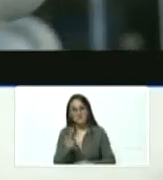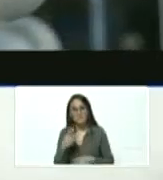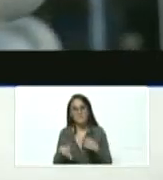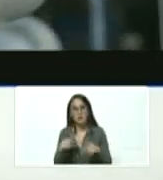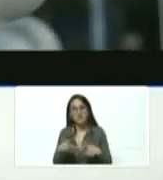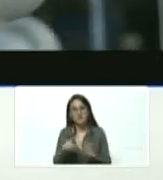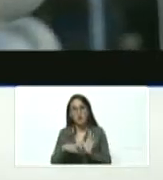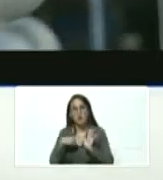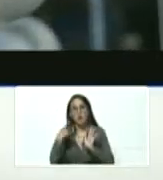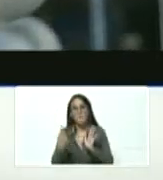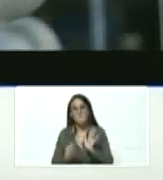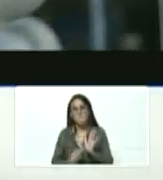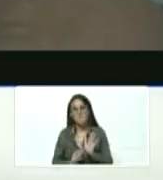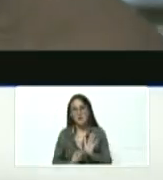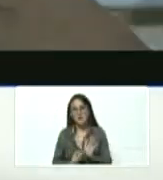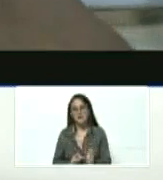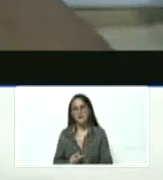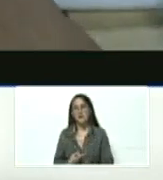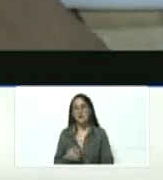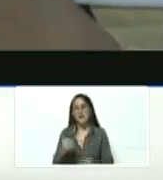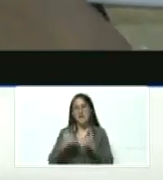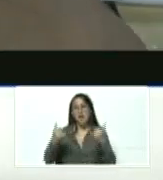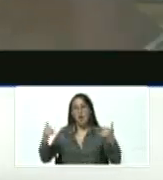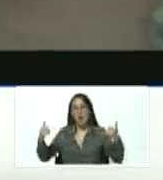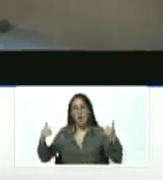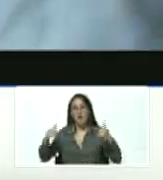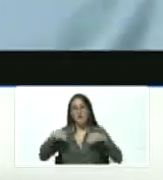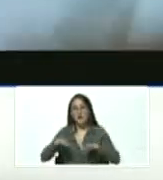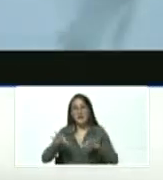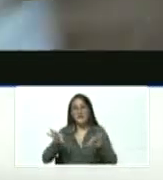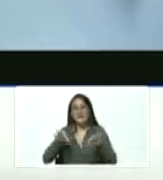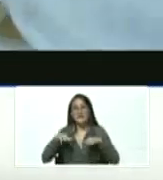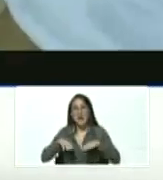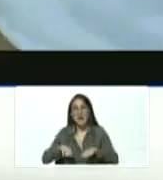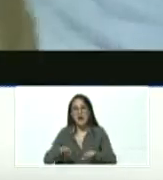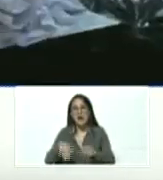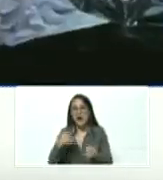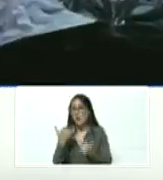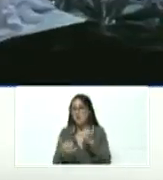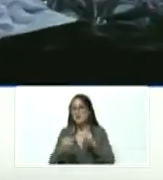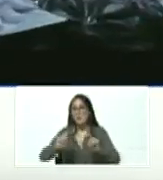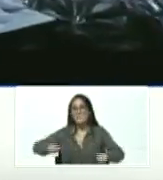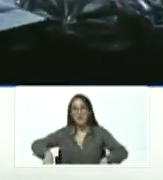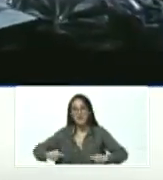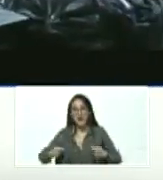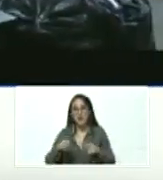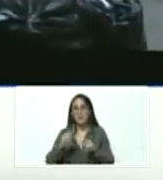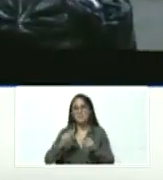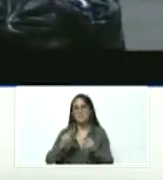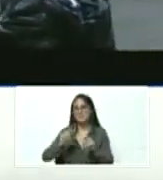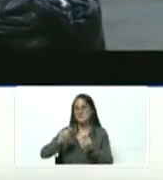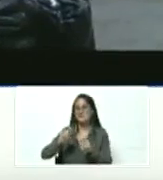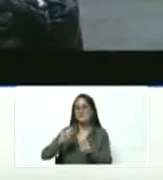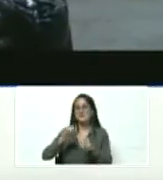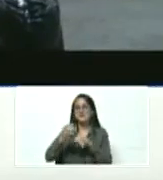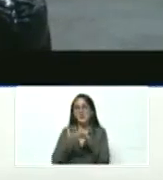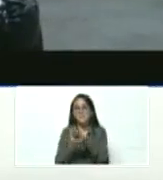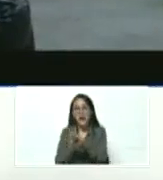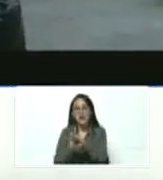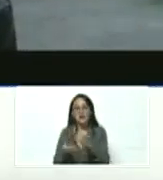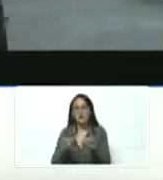proceso completo. Desde el hilo, la tela, hasta el pantalón, la media, el zapato, todo,